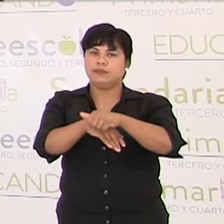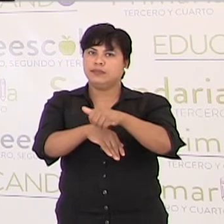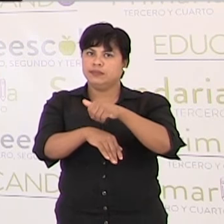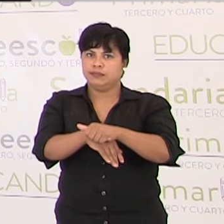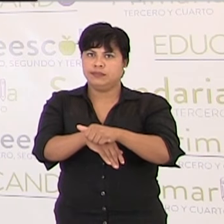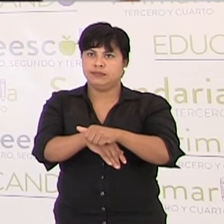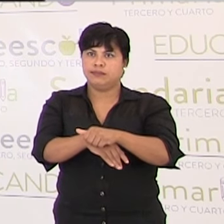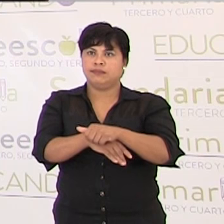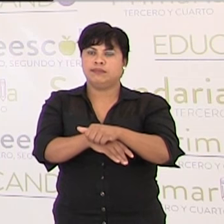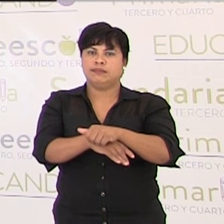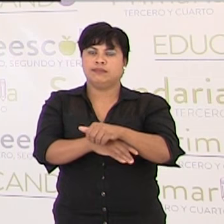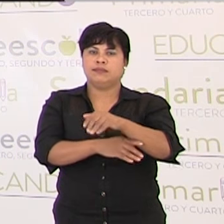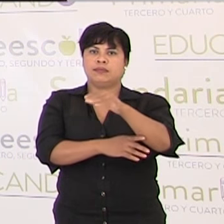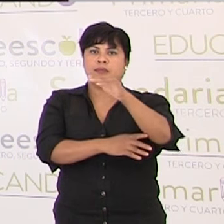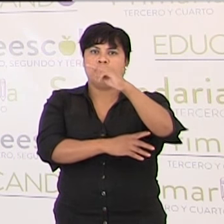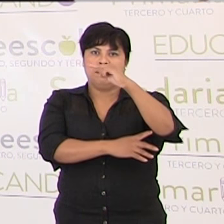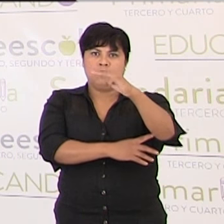número